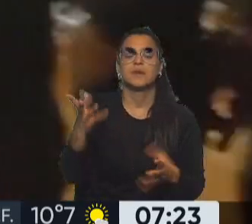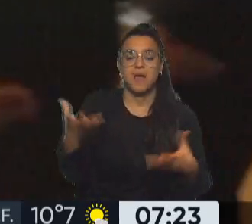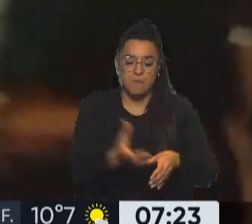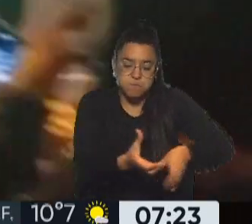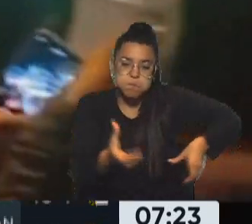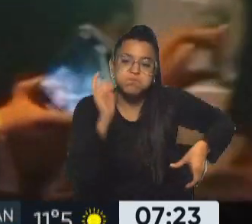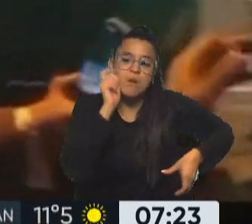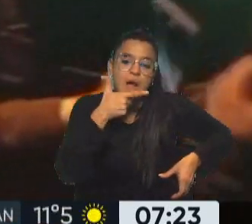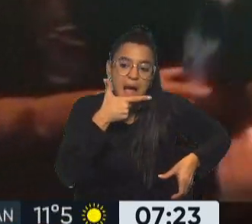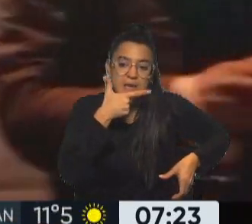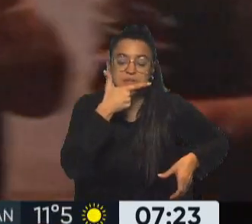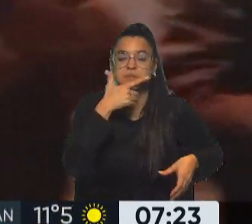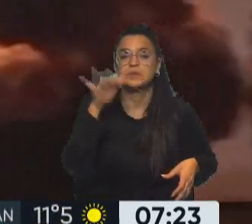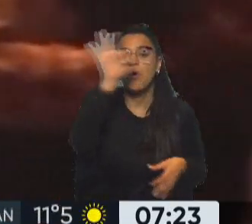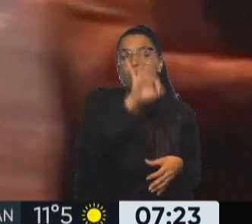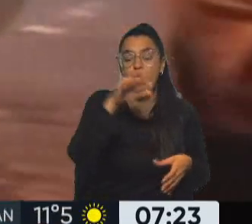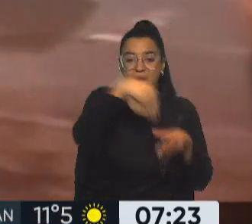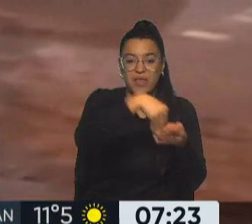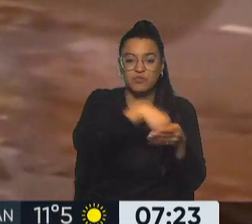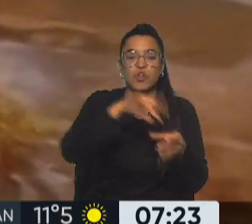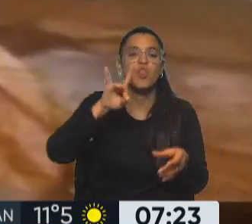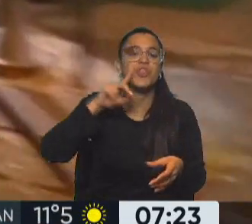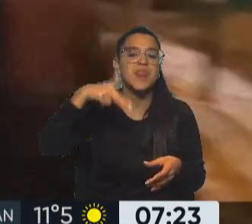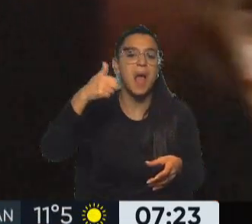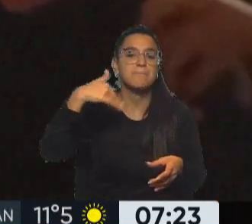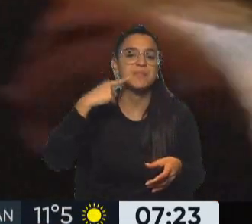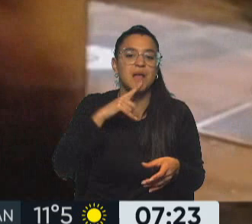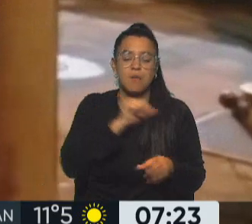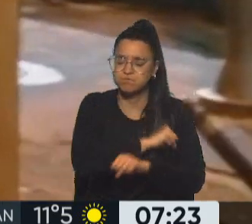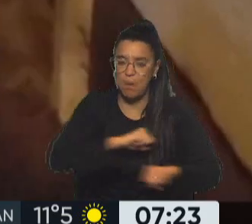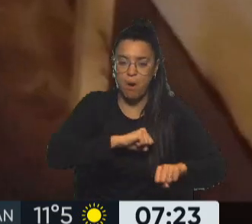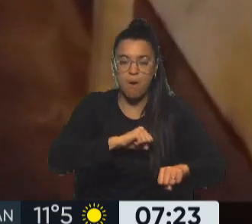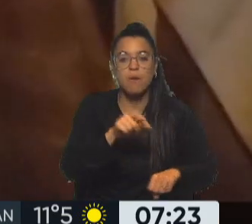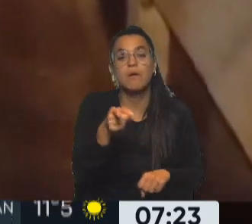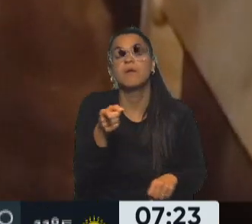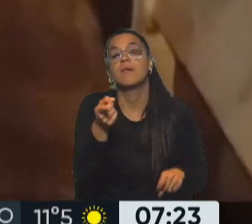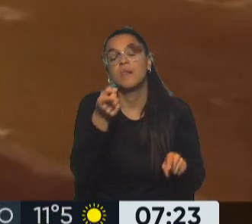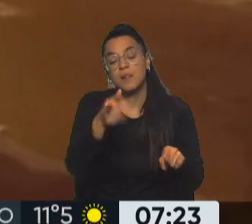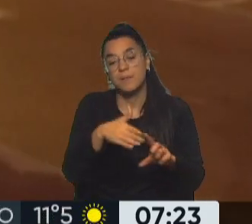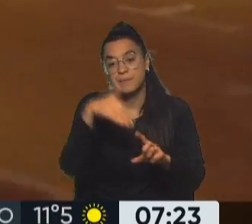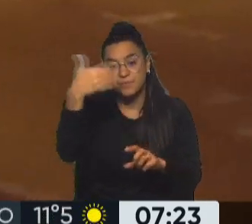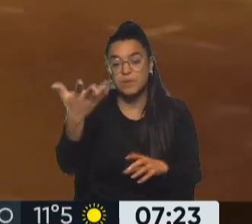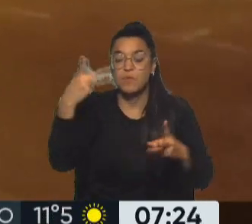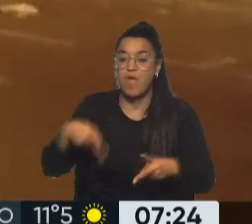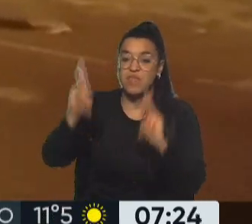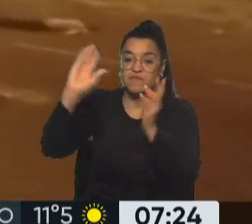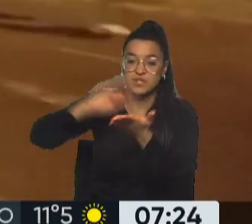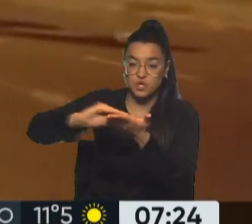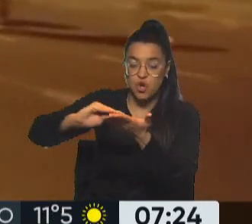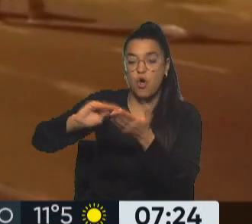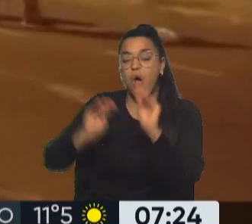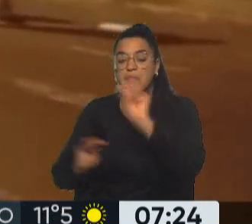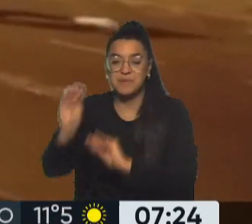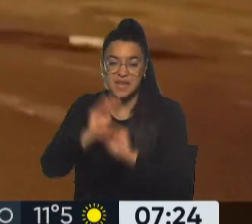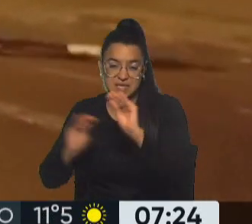gas, de contenido con dinamita, específicamente también en otro edificio del SNAI, es decir, en